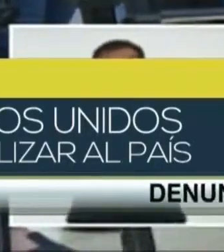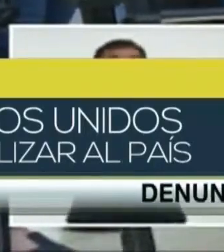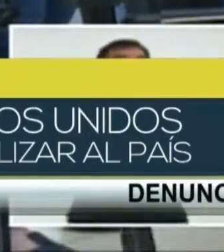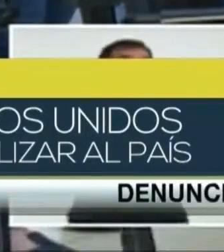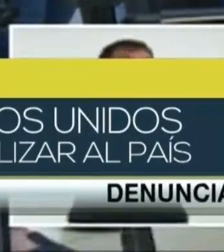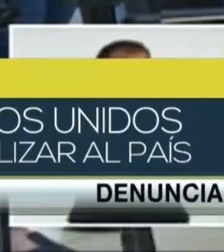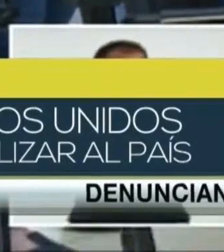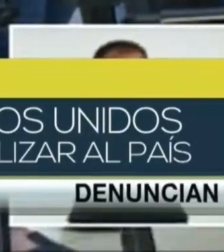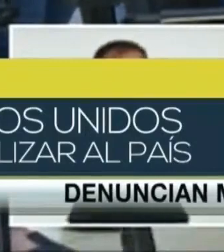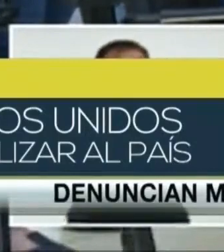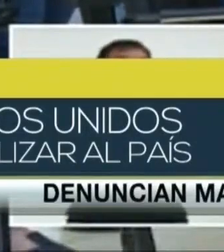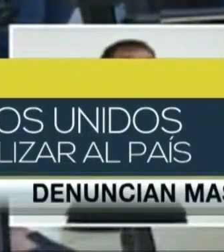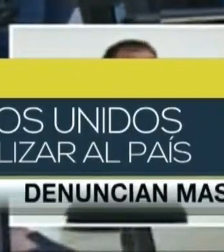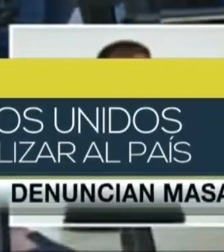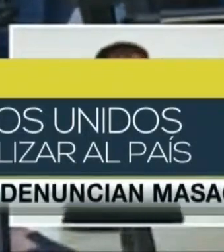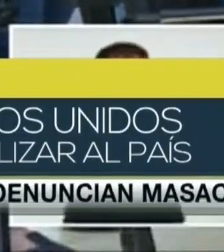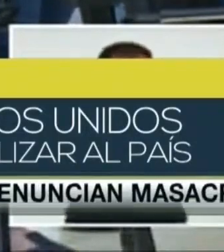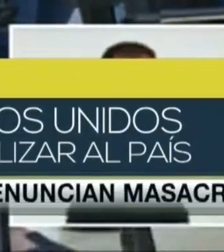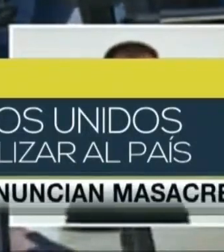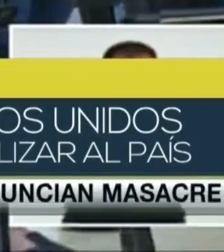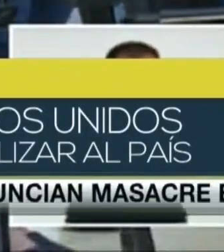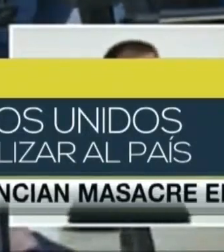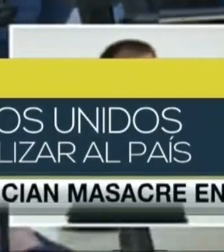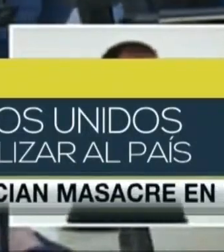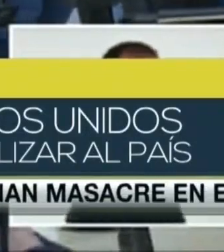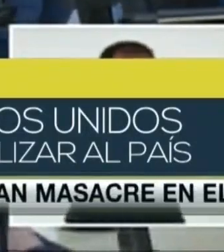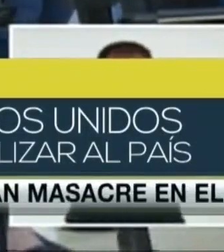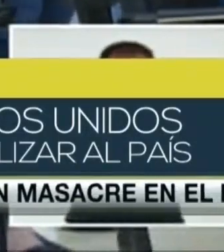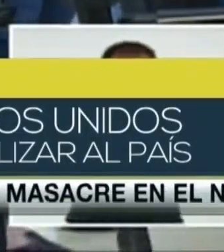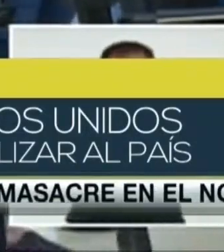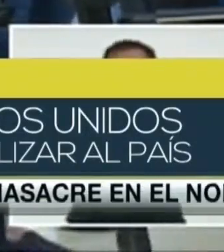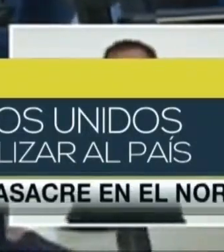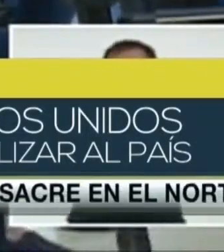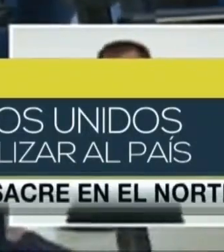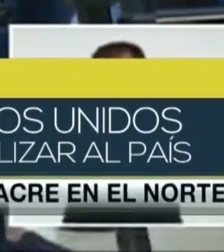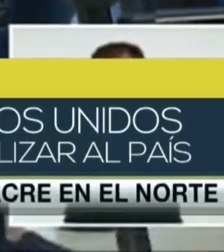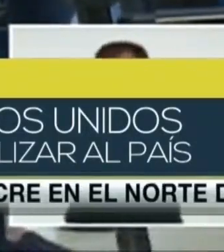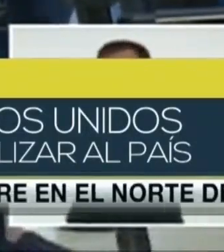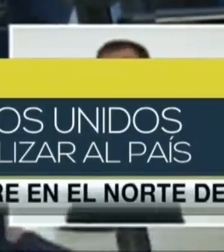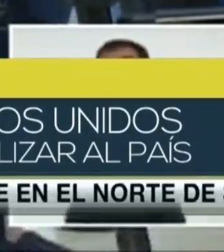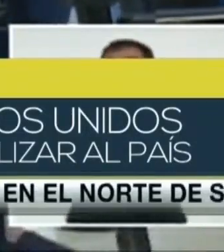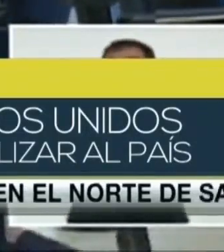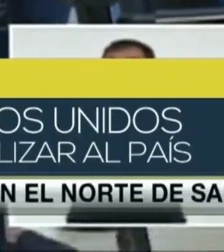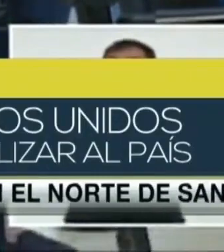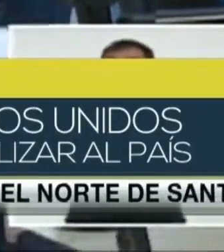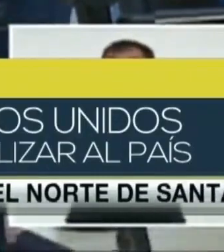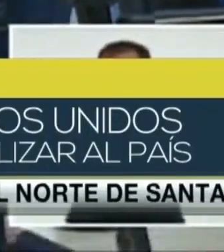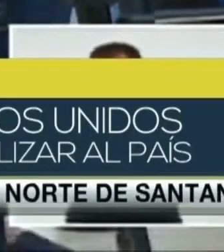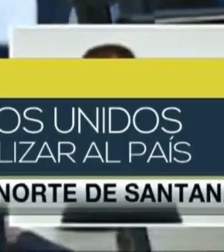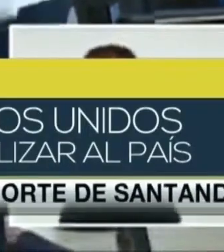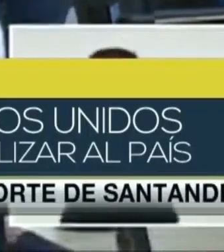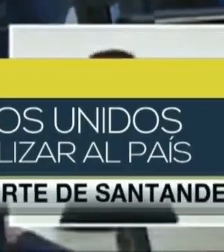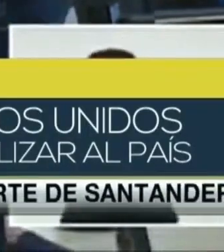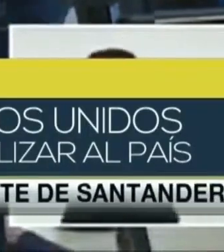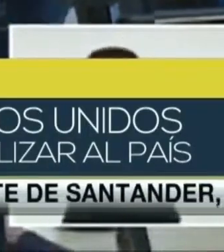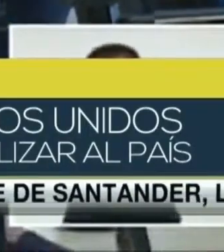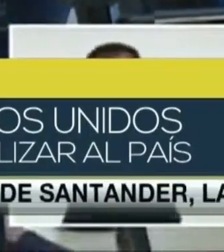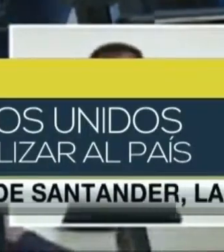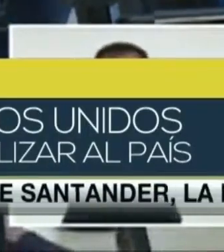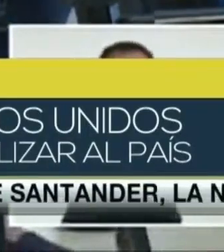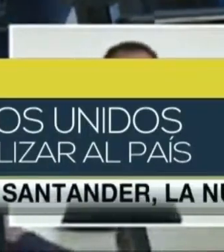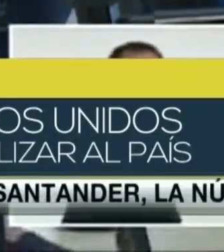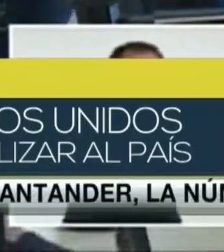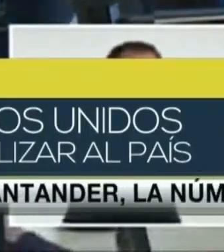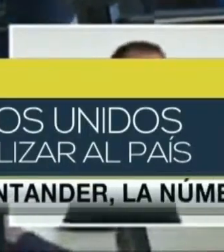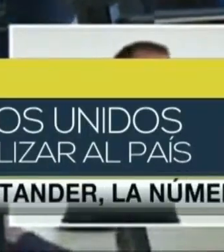días, ¿hasta dónde está dispuesto Cuba a llegar para defender algún tipo de incidente, como usted lo ha